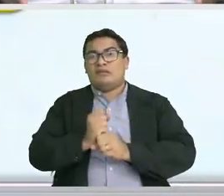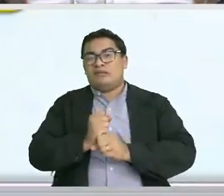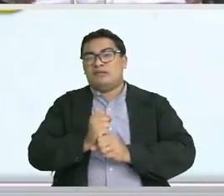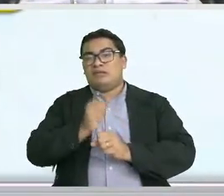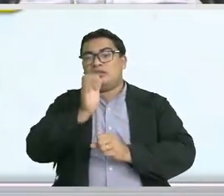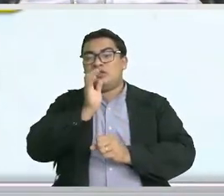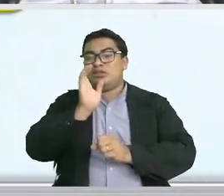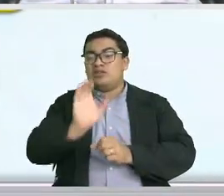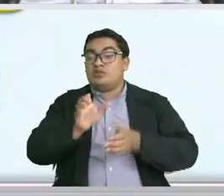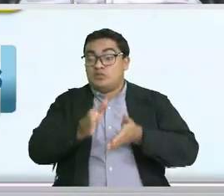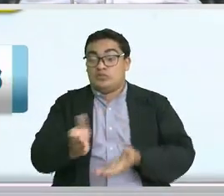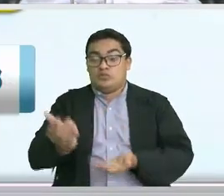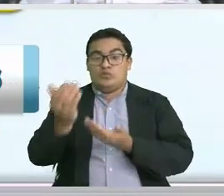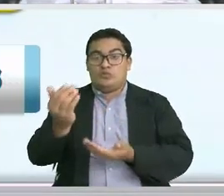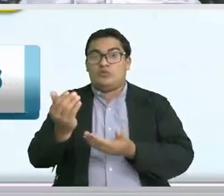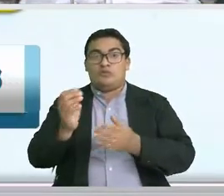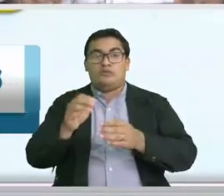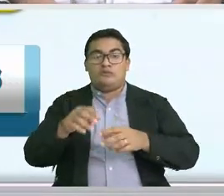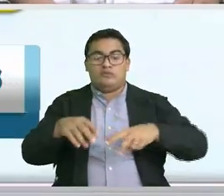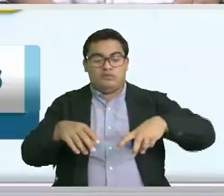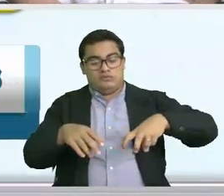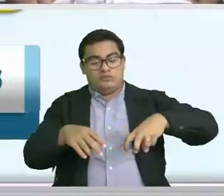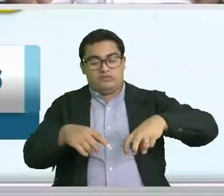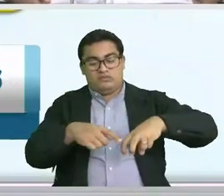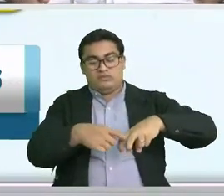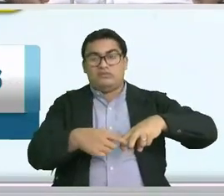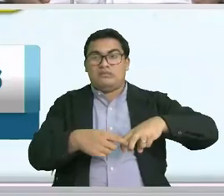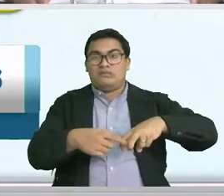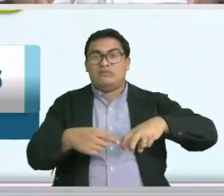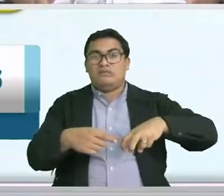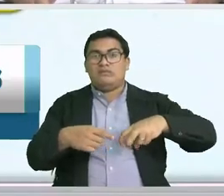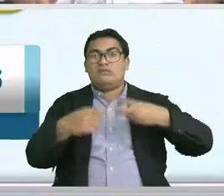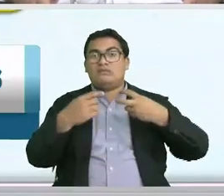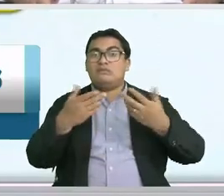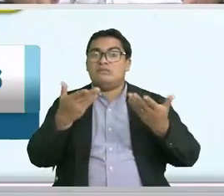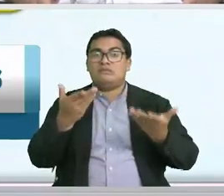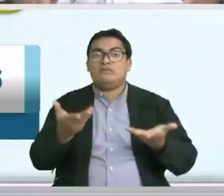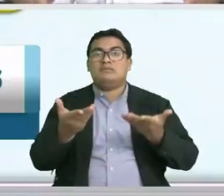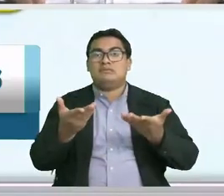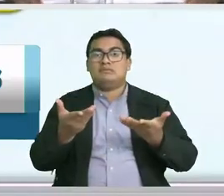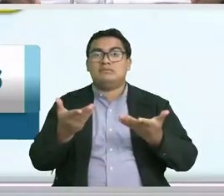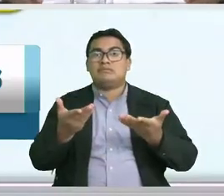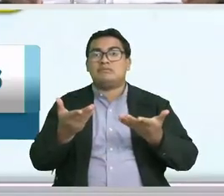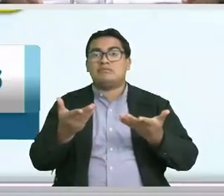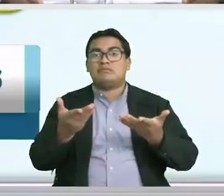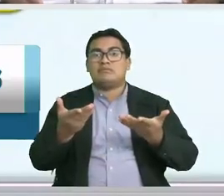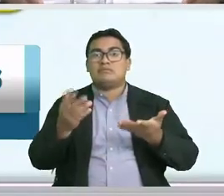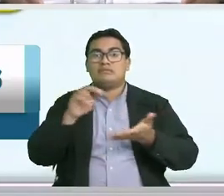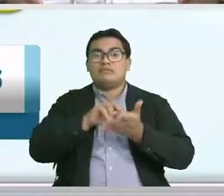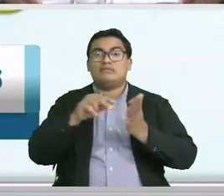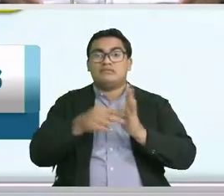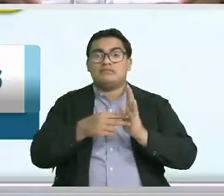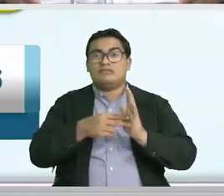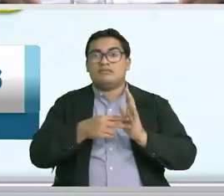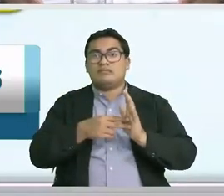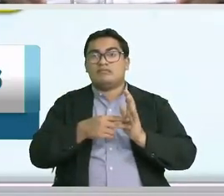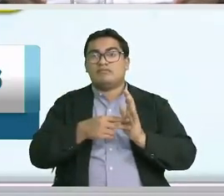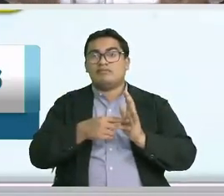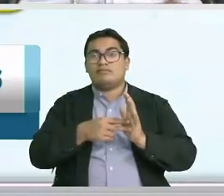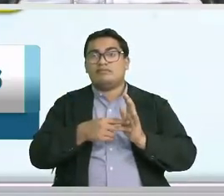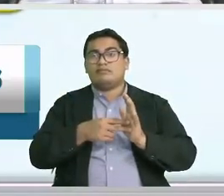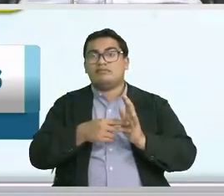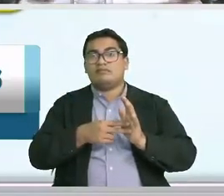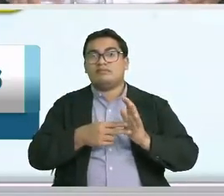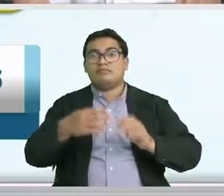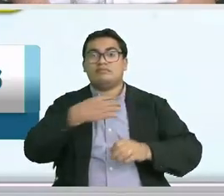nace, él es corneto. Sí, corneto. Cuando el niño nace, él es corneto para compensar la marcha que él